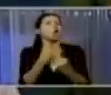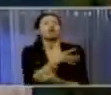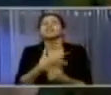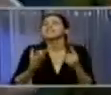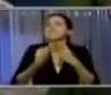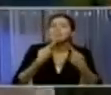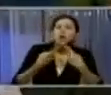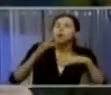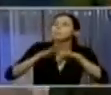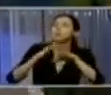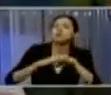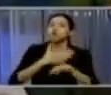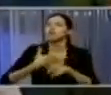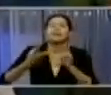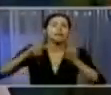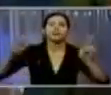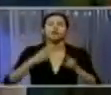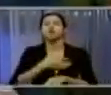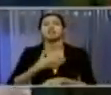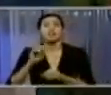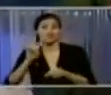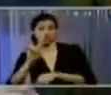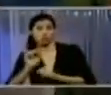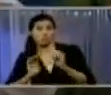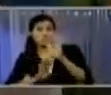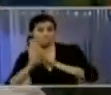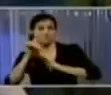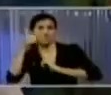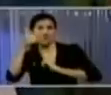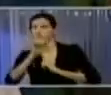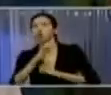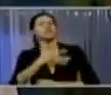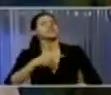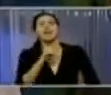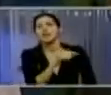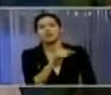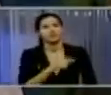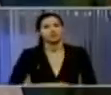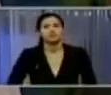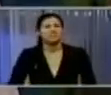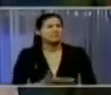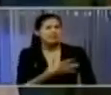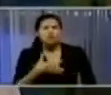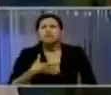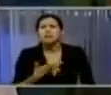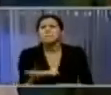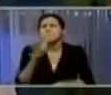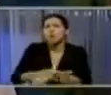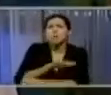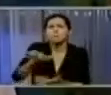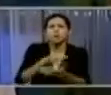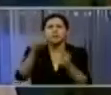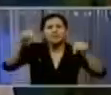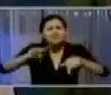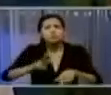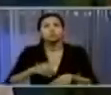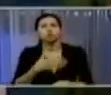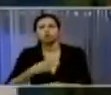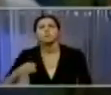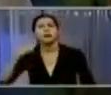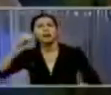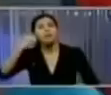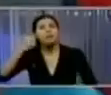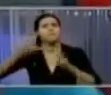no quieren que Venezuela se recupere, quieren llenar de violencia a Venezuela, y nosotros tenemos que ganar la paz, la paz y la paz,